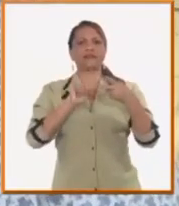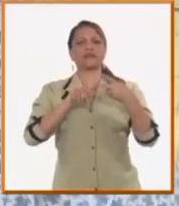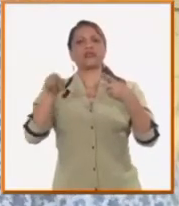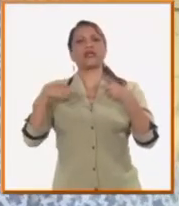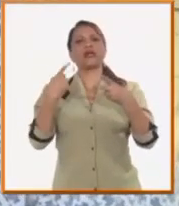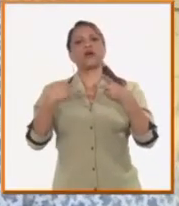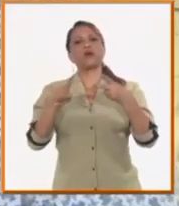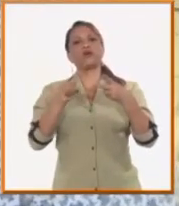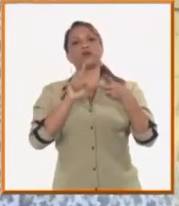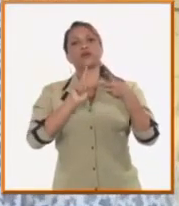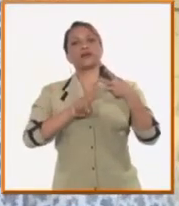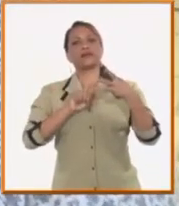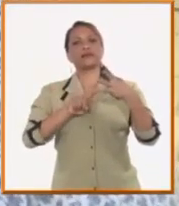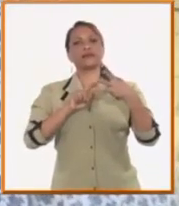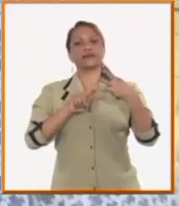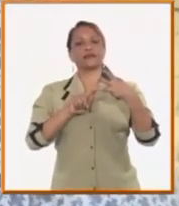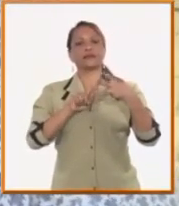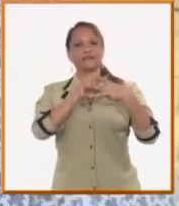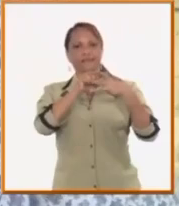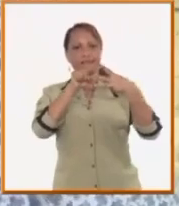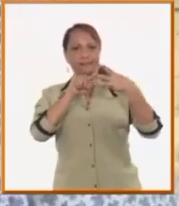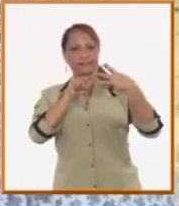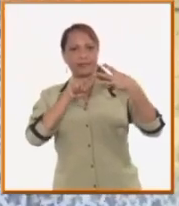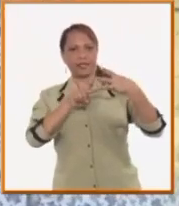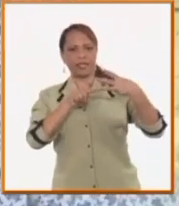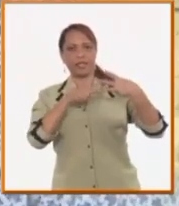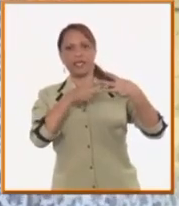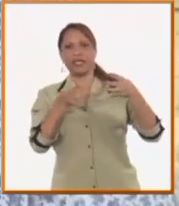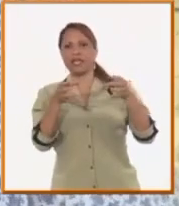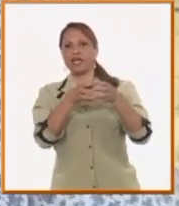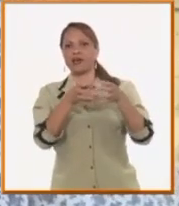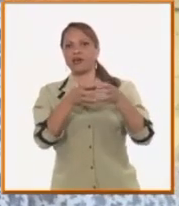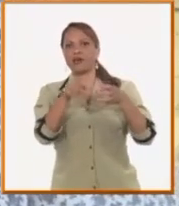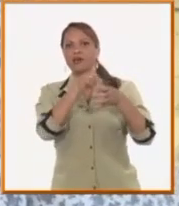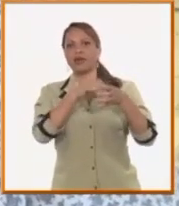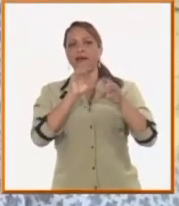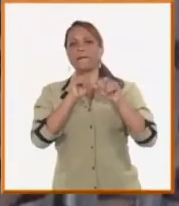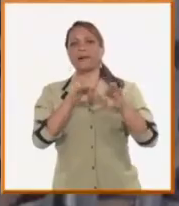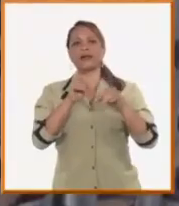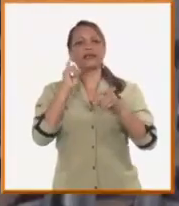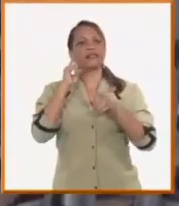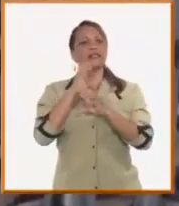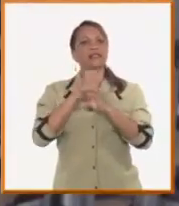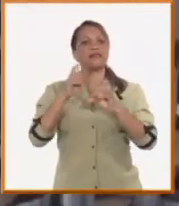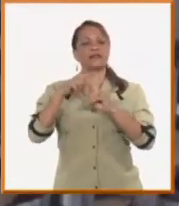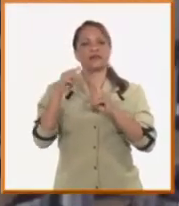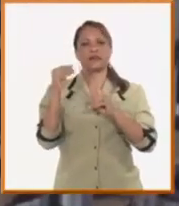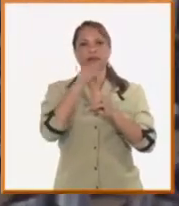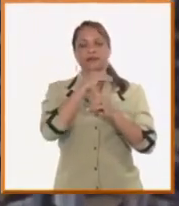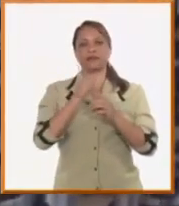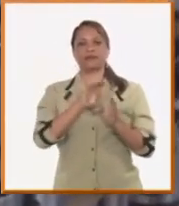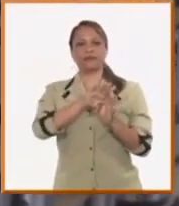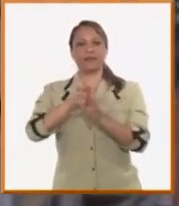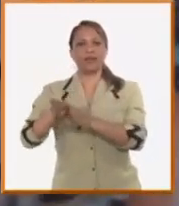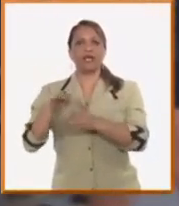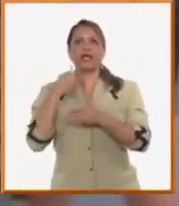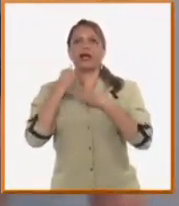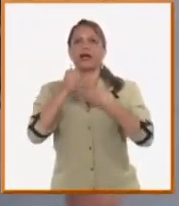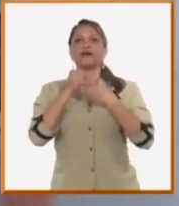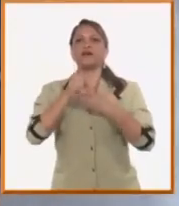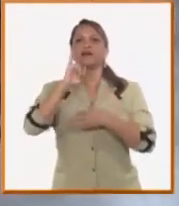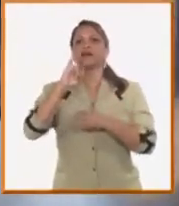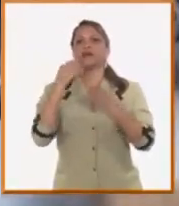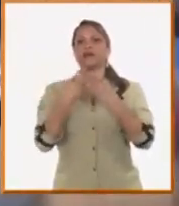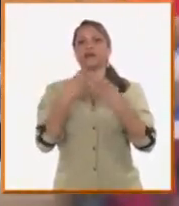el otro, que viene a formar parte de este equipo, es el Parque Científico Tecnológico. Con la colaboración de 6 empresas que fungen